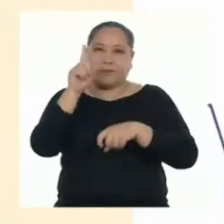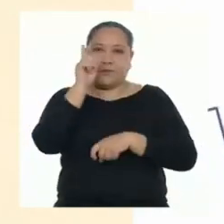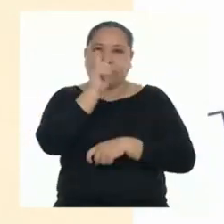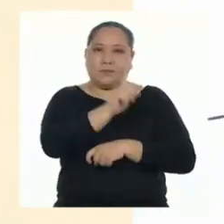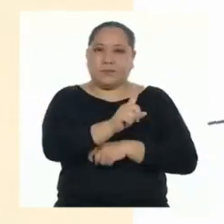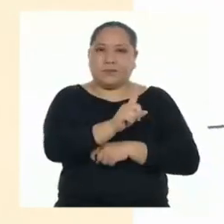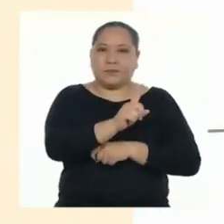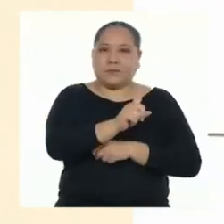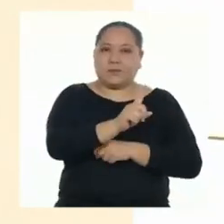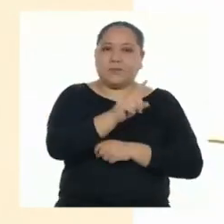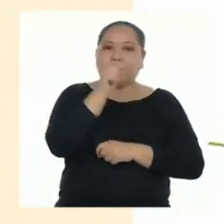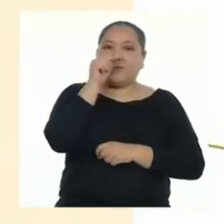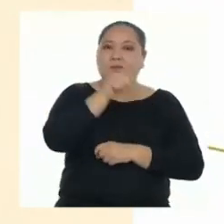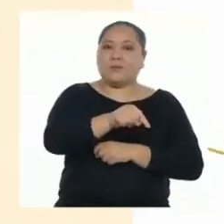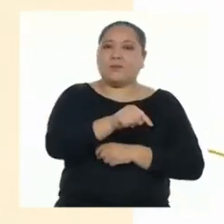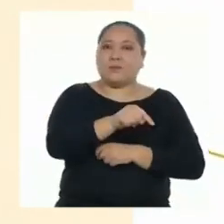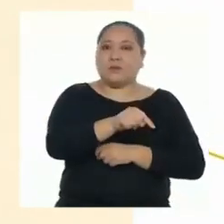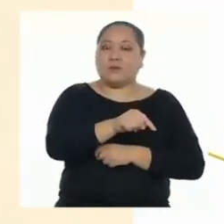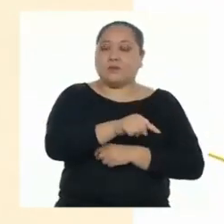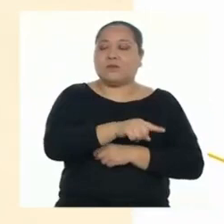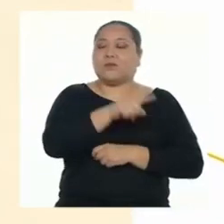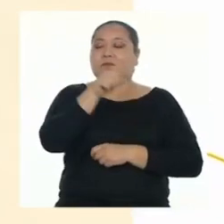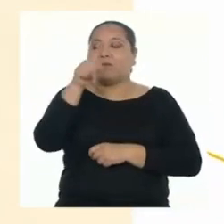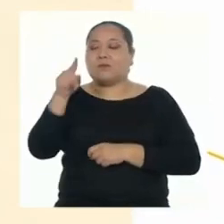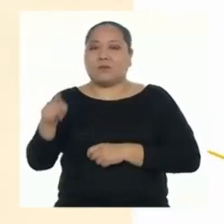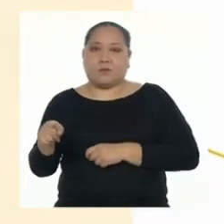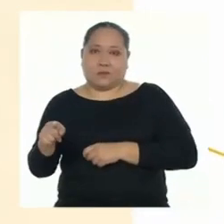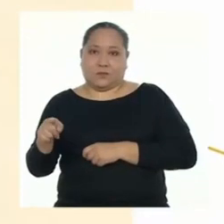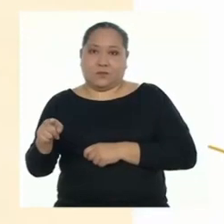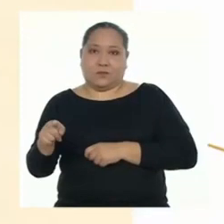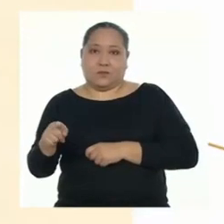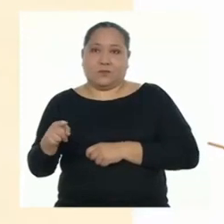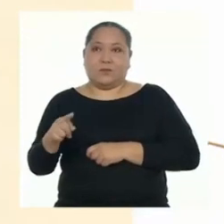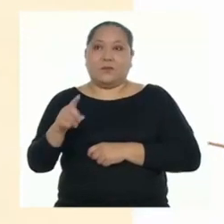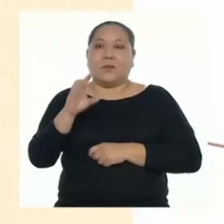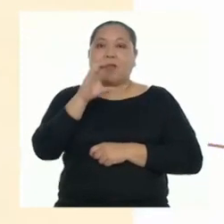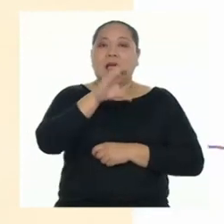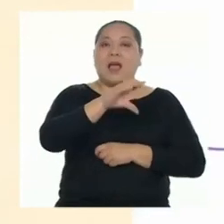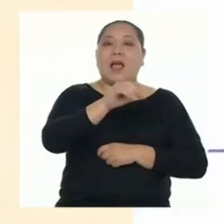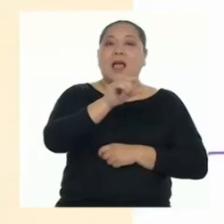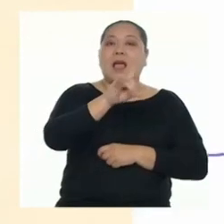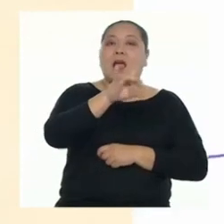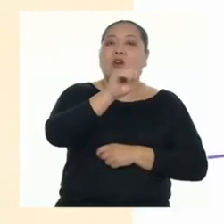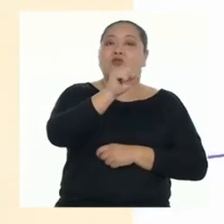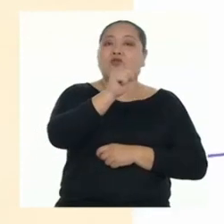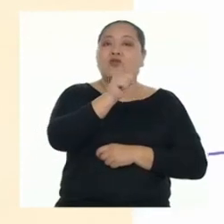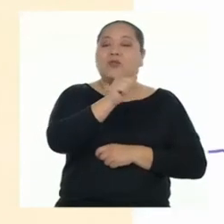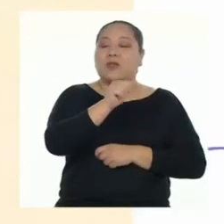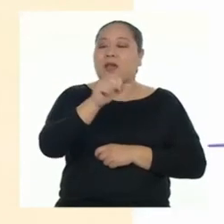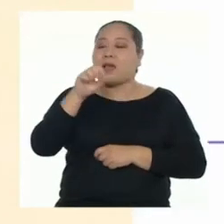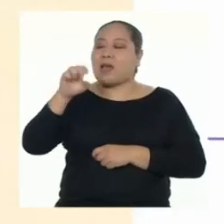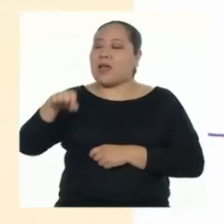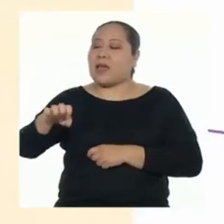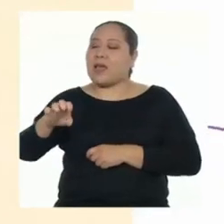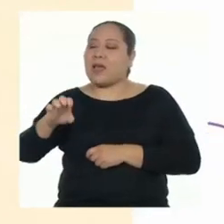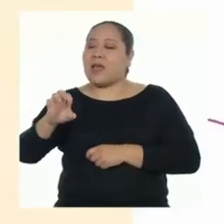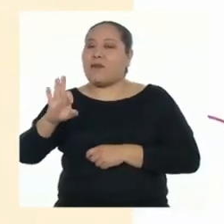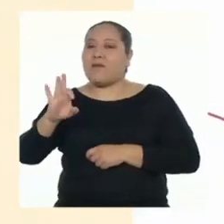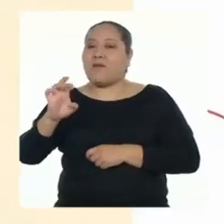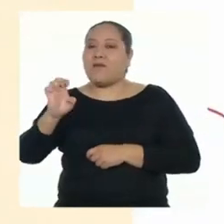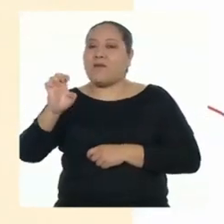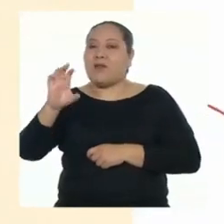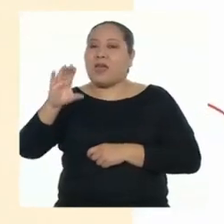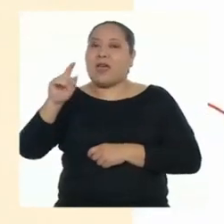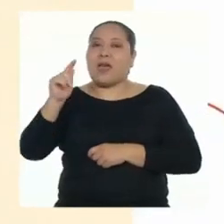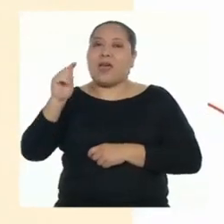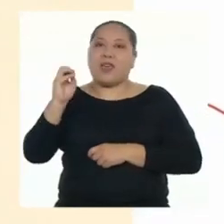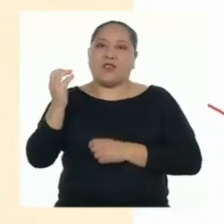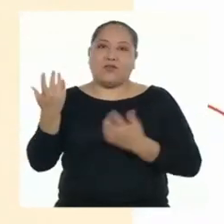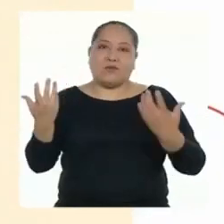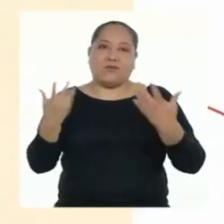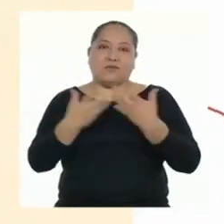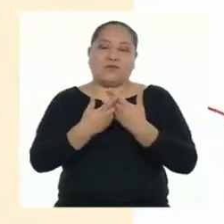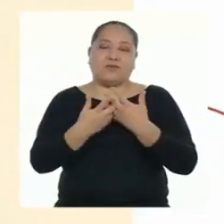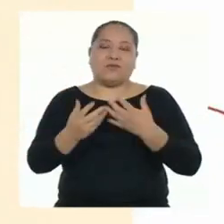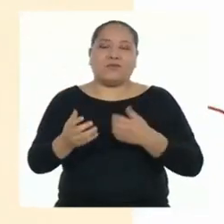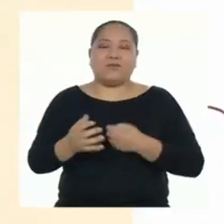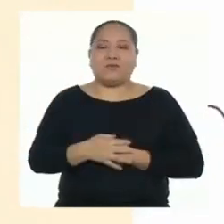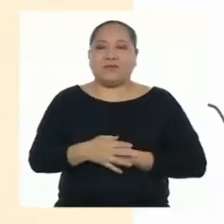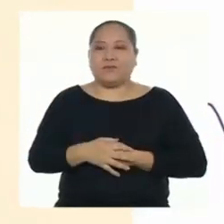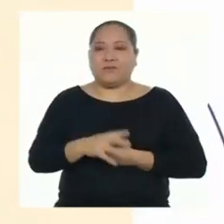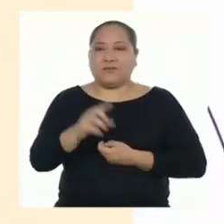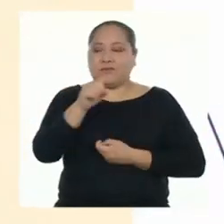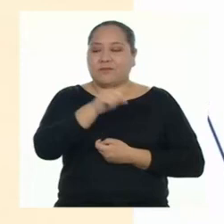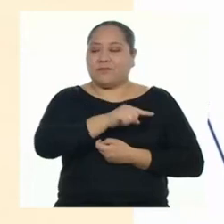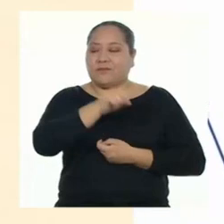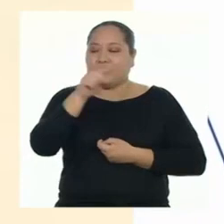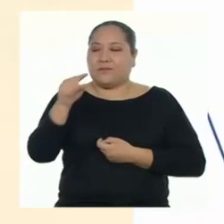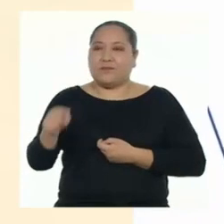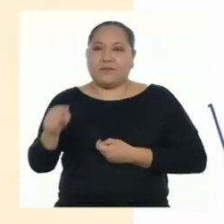es elemento causante y el otro es el efecto o consecuencia. Es verdad, hay una relación causa-efecto, que